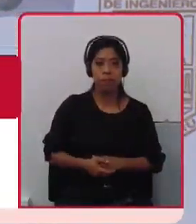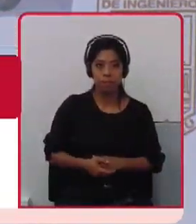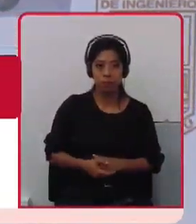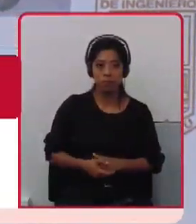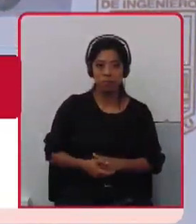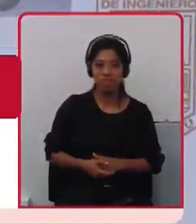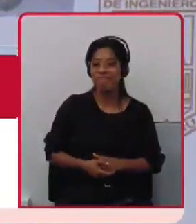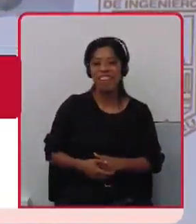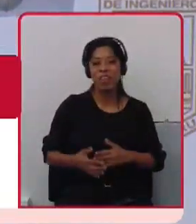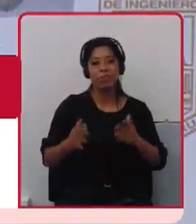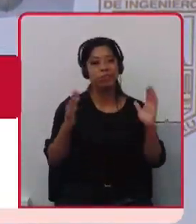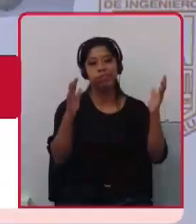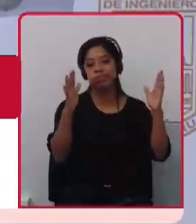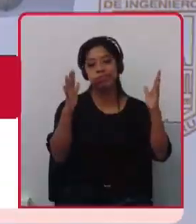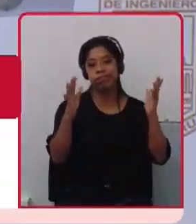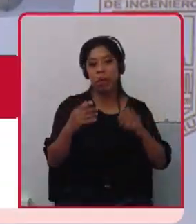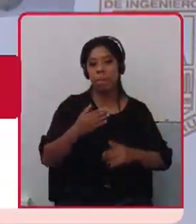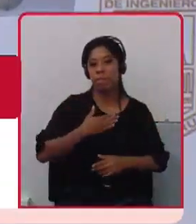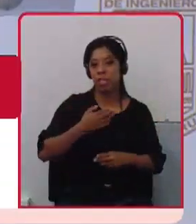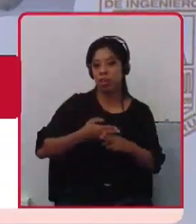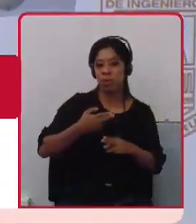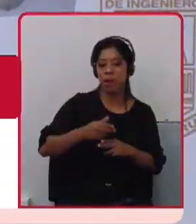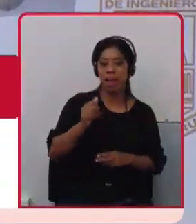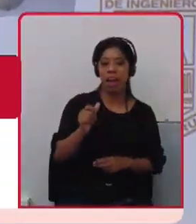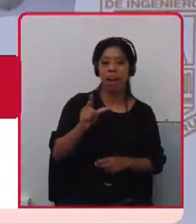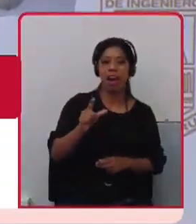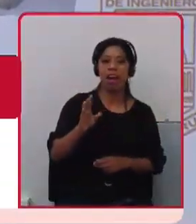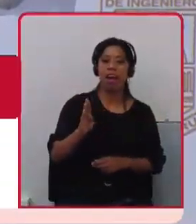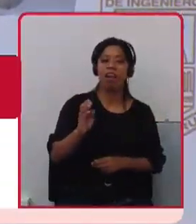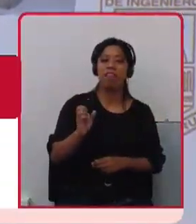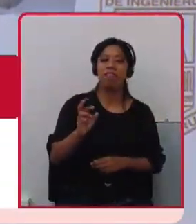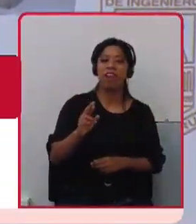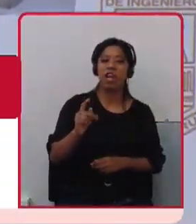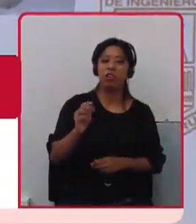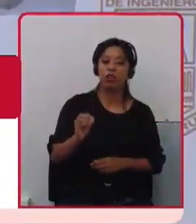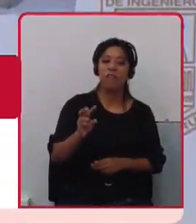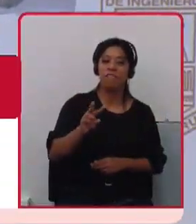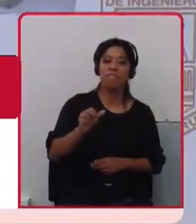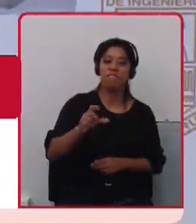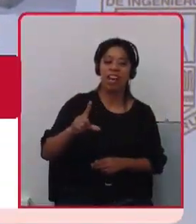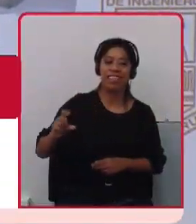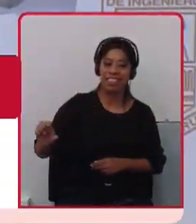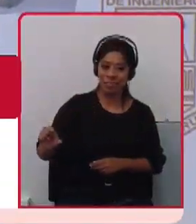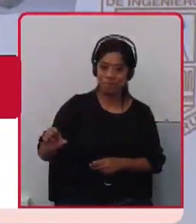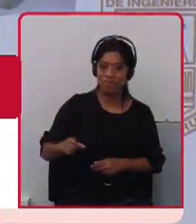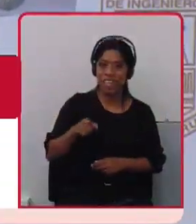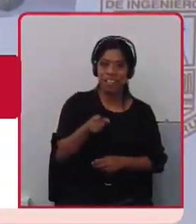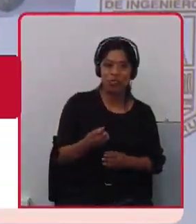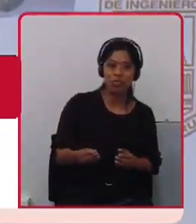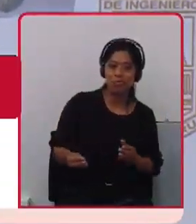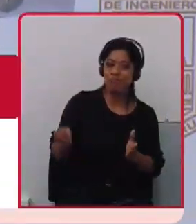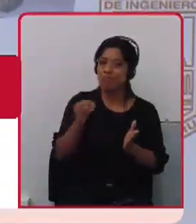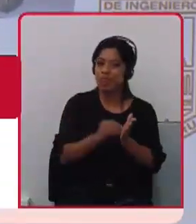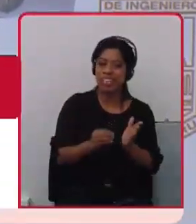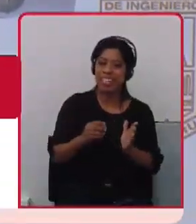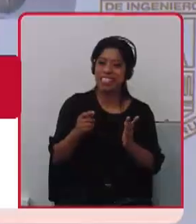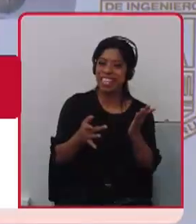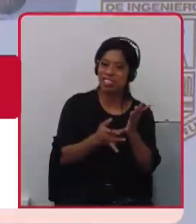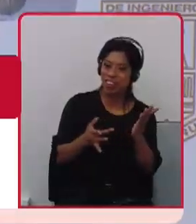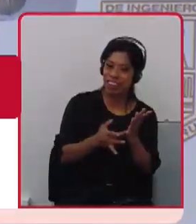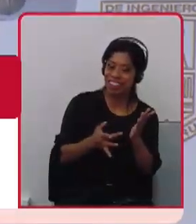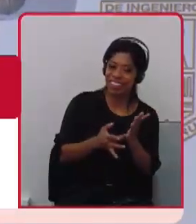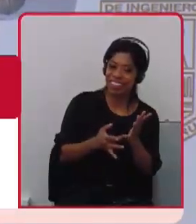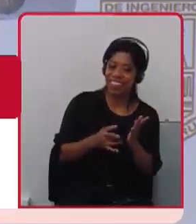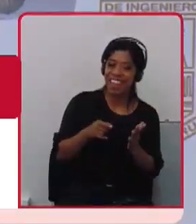antes que nada, felicitarte por la presentación. Mi nombre es Alberto Valle. Quería preguntarte si este tipo de implementaciones